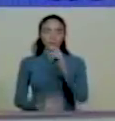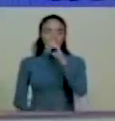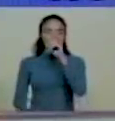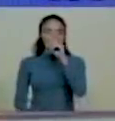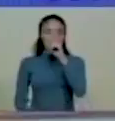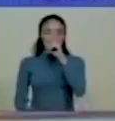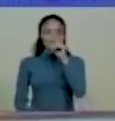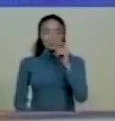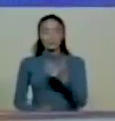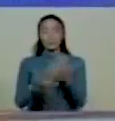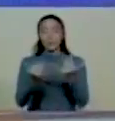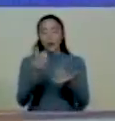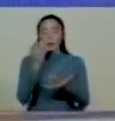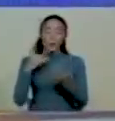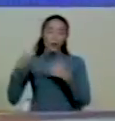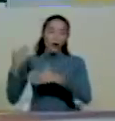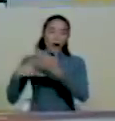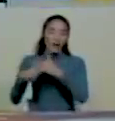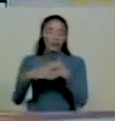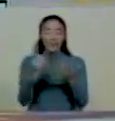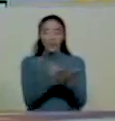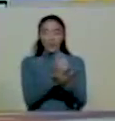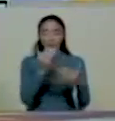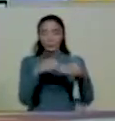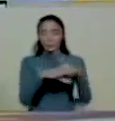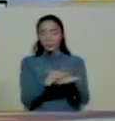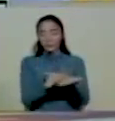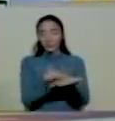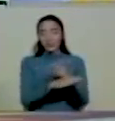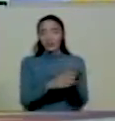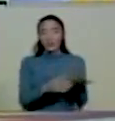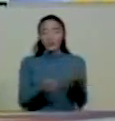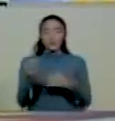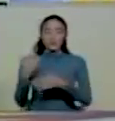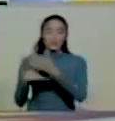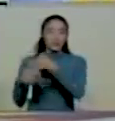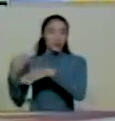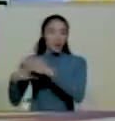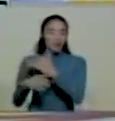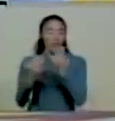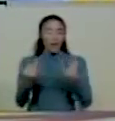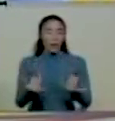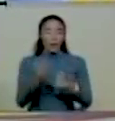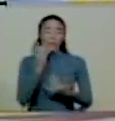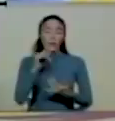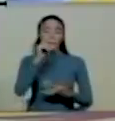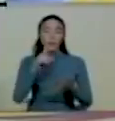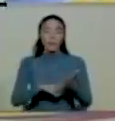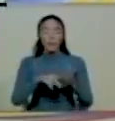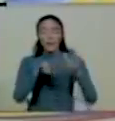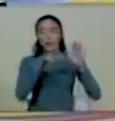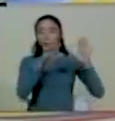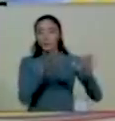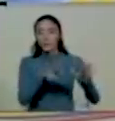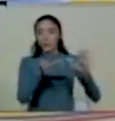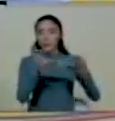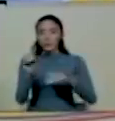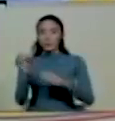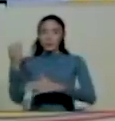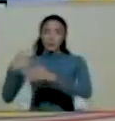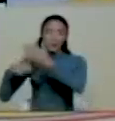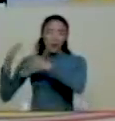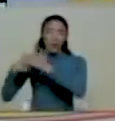se te puede entregar en un pendrive. No es lo mismo antes que cuando Jorge Rodríguez en 1870 estudió medicina.